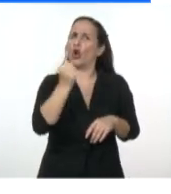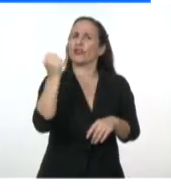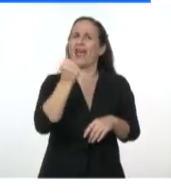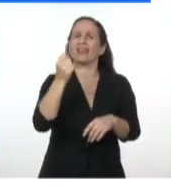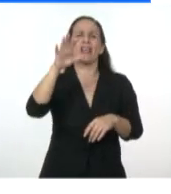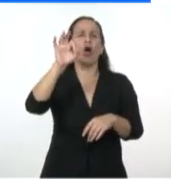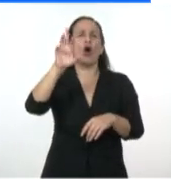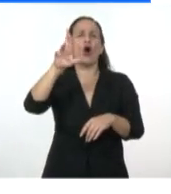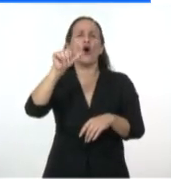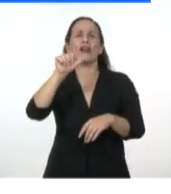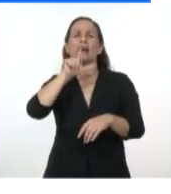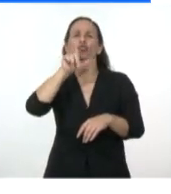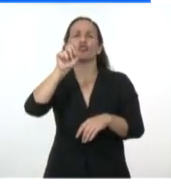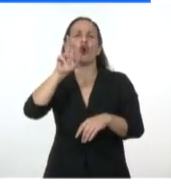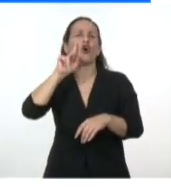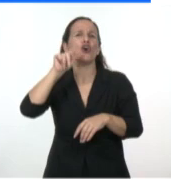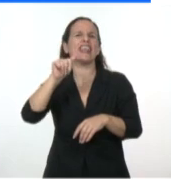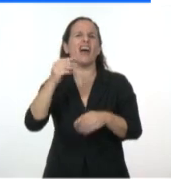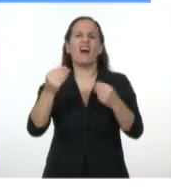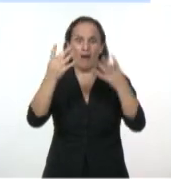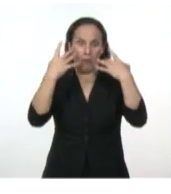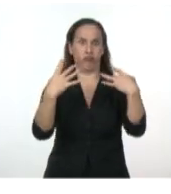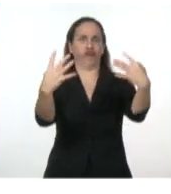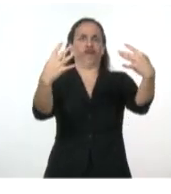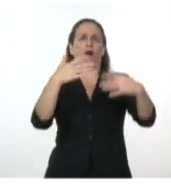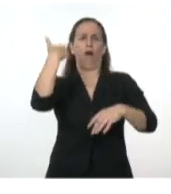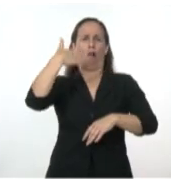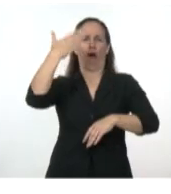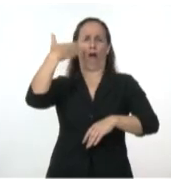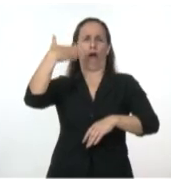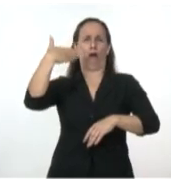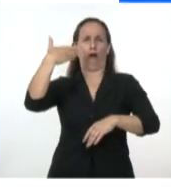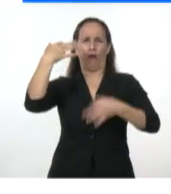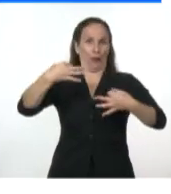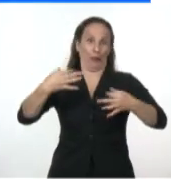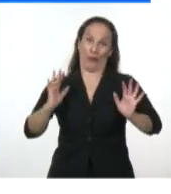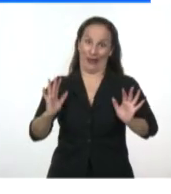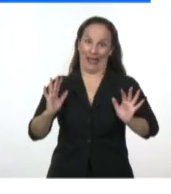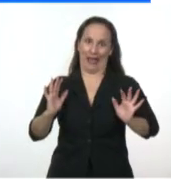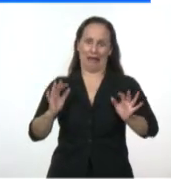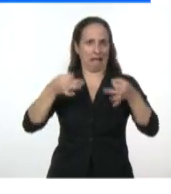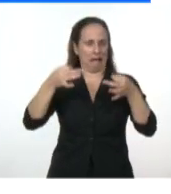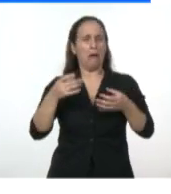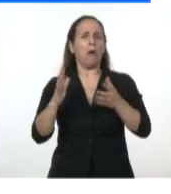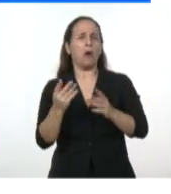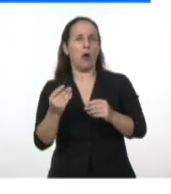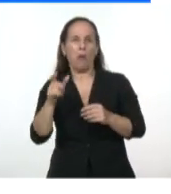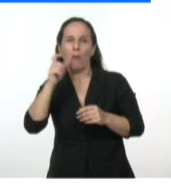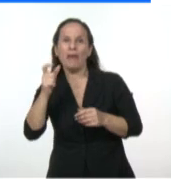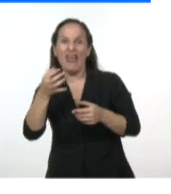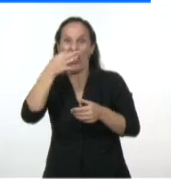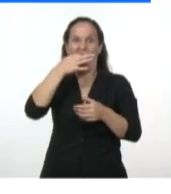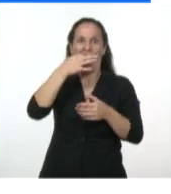oratoria, el arte de hablar bien en público. Demóstenes practicaba con piedras en la boca para superar su dificultad en el